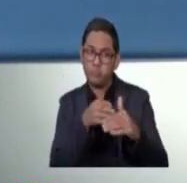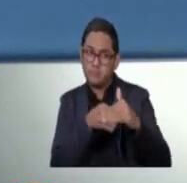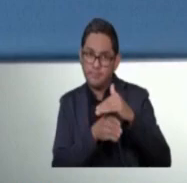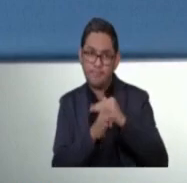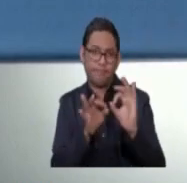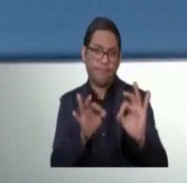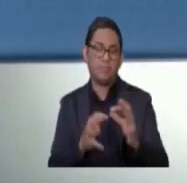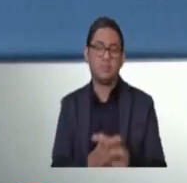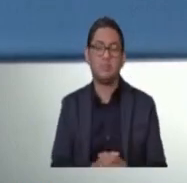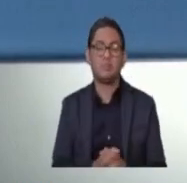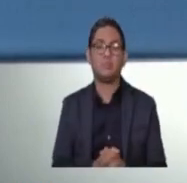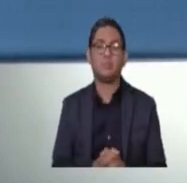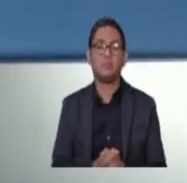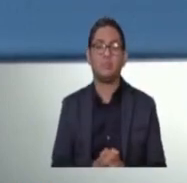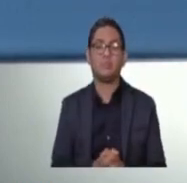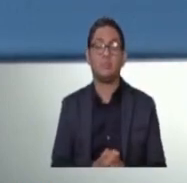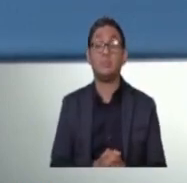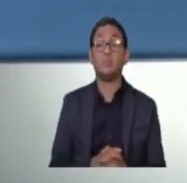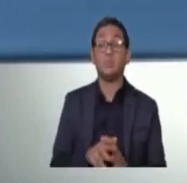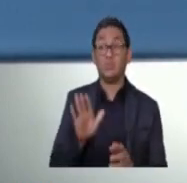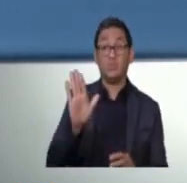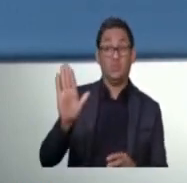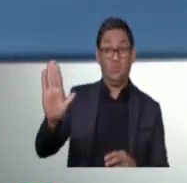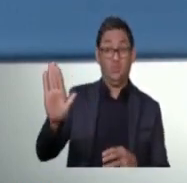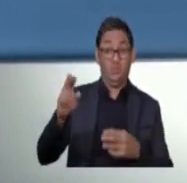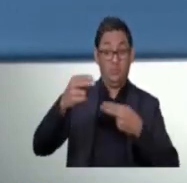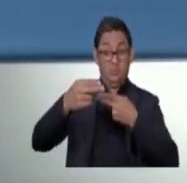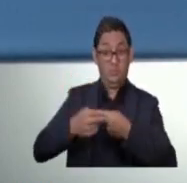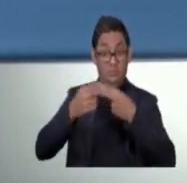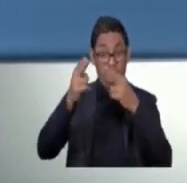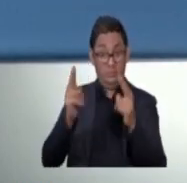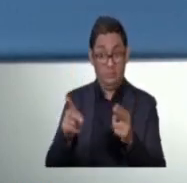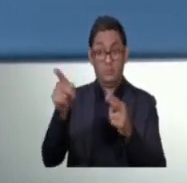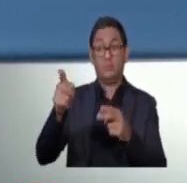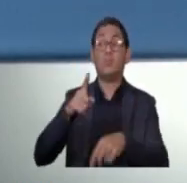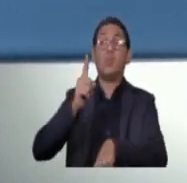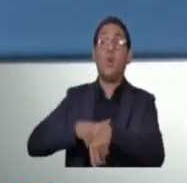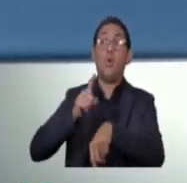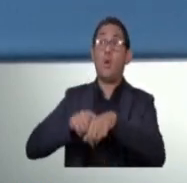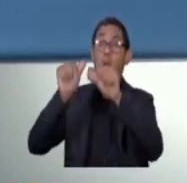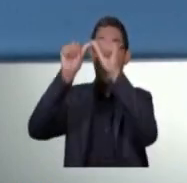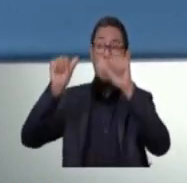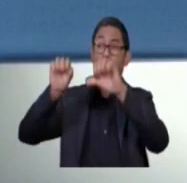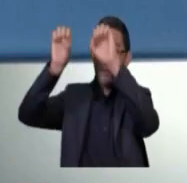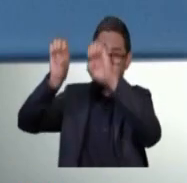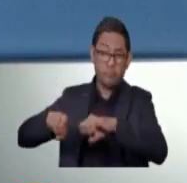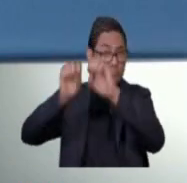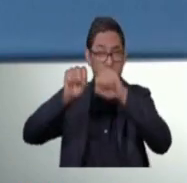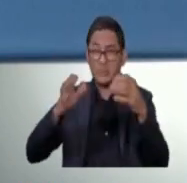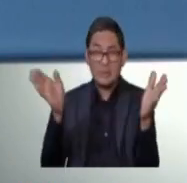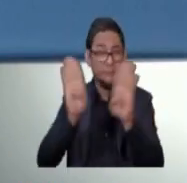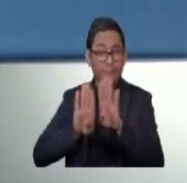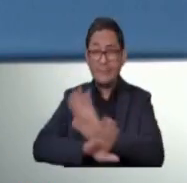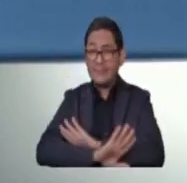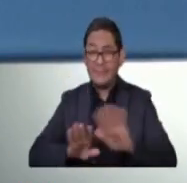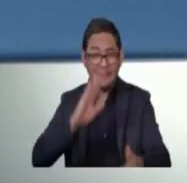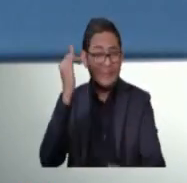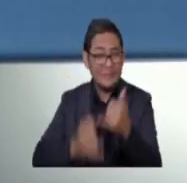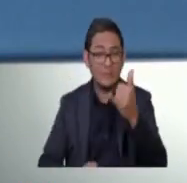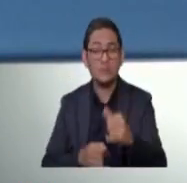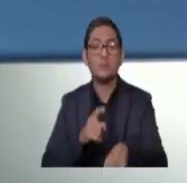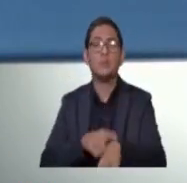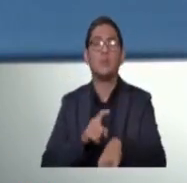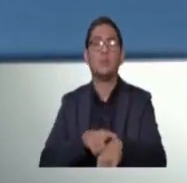la hora de cierre de los comercios en la provincia de herrera deberá ser a las 7 y 30 de la noche